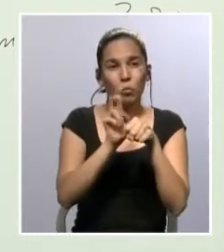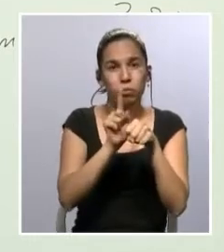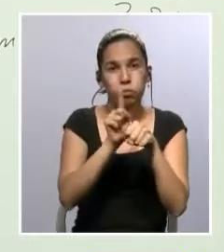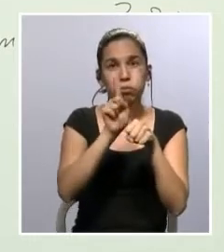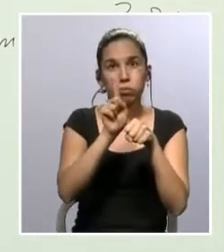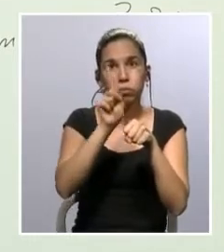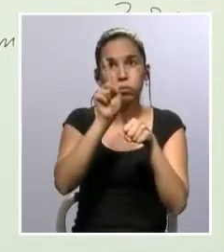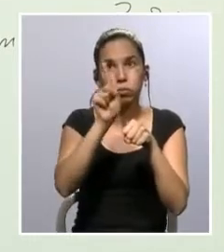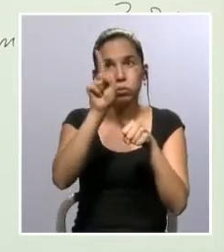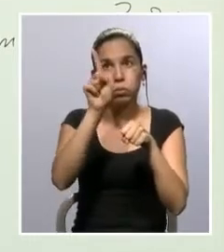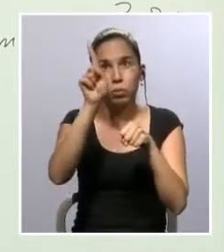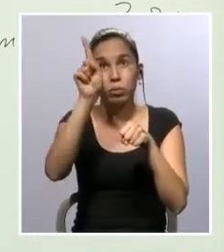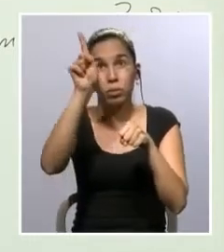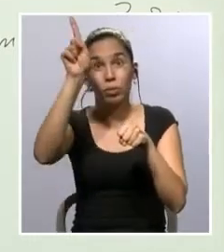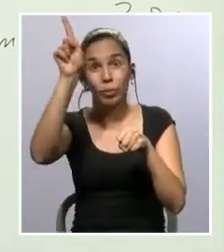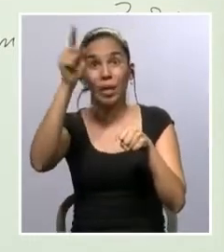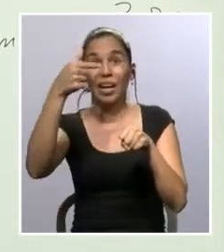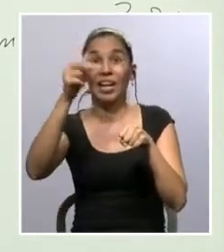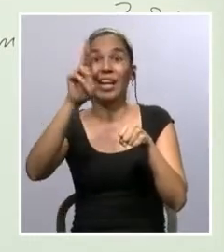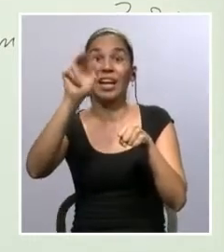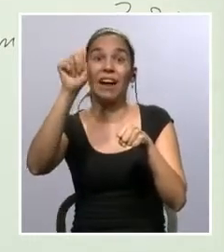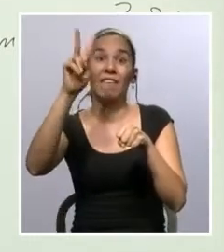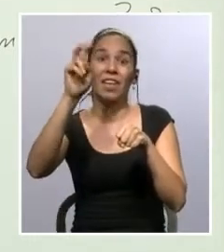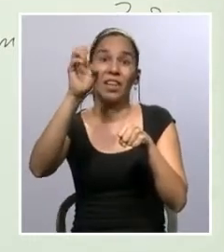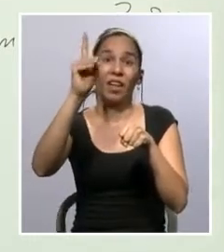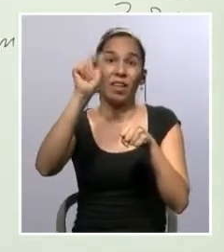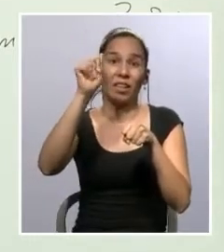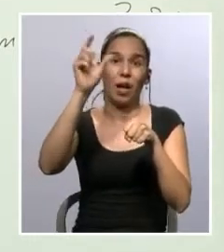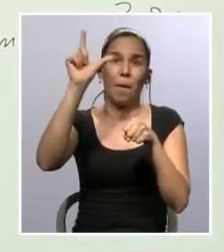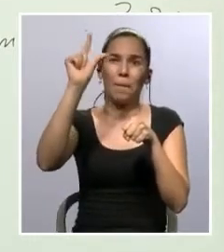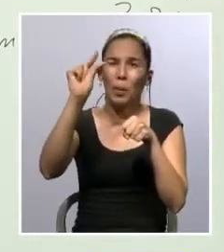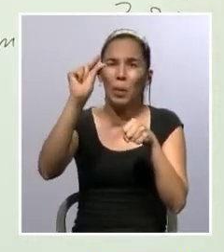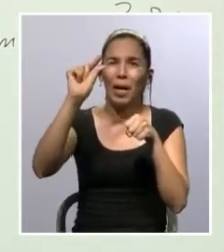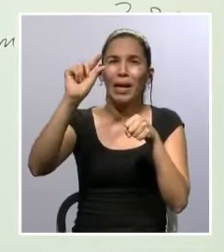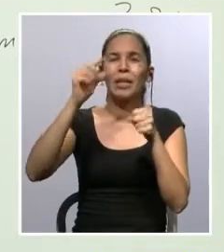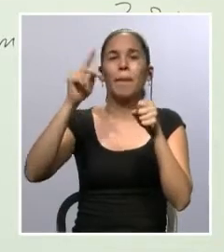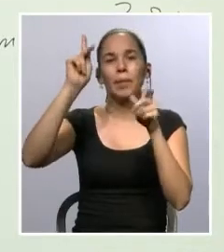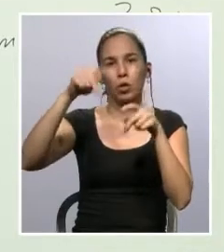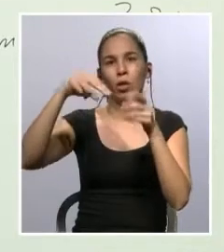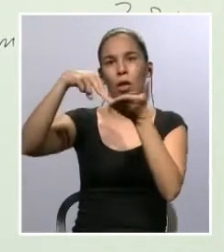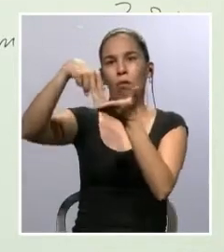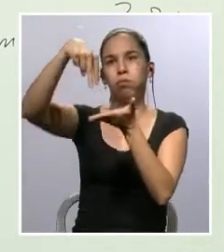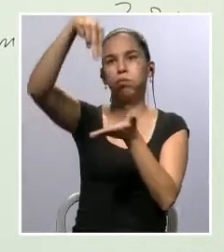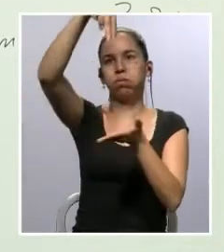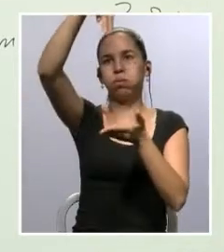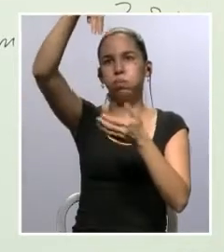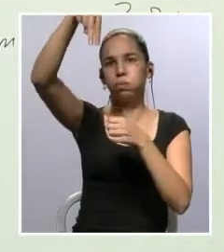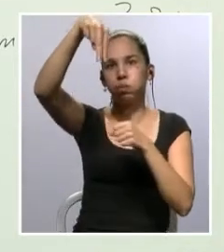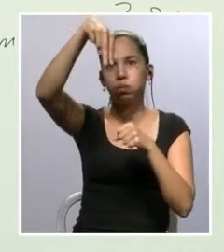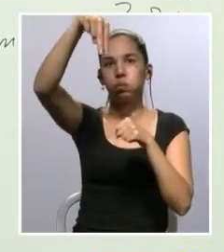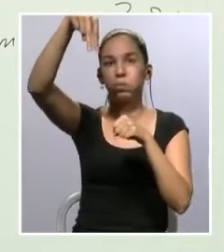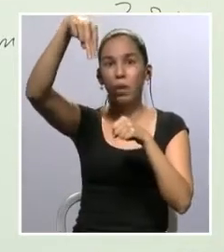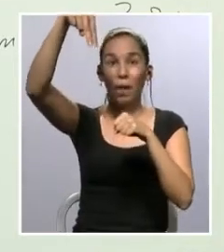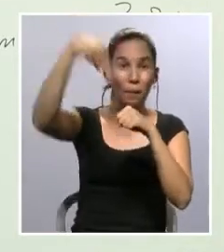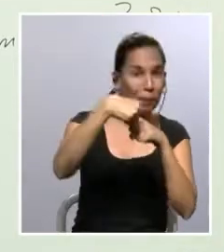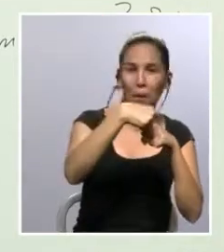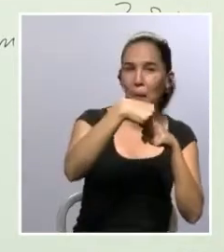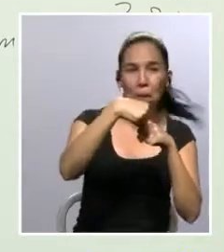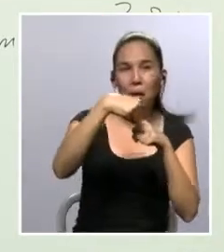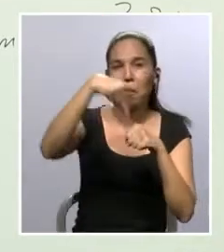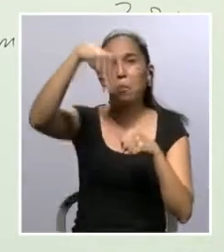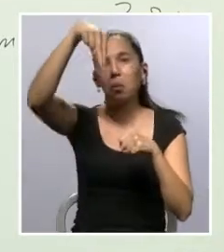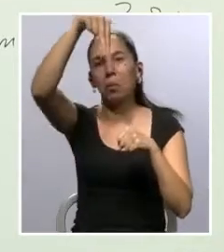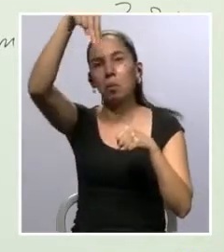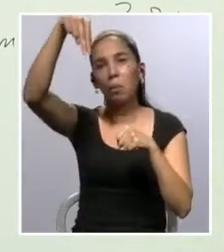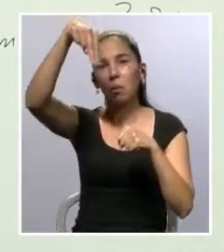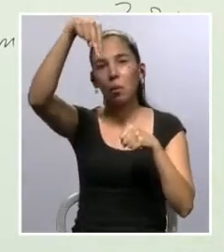personas flotan. Por eso, si estuviéramos adentro de una nave espacial, la gravedad sería tan, tan poca que